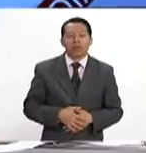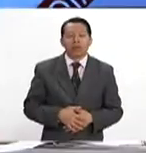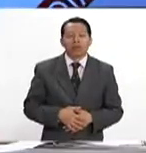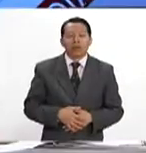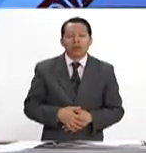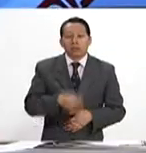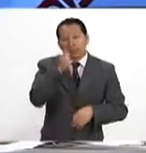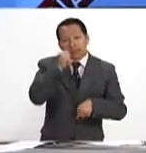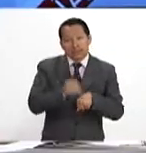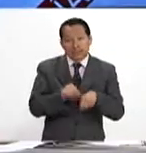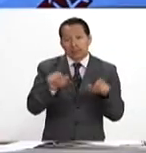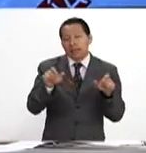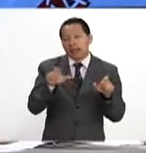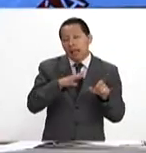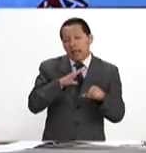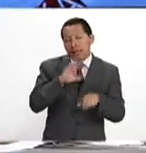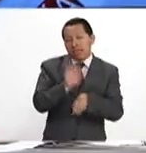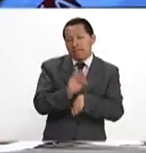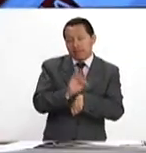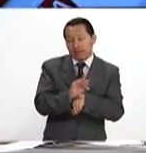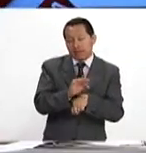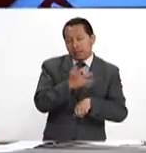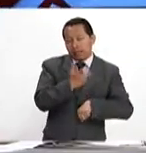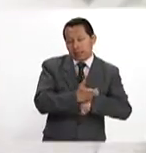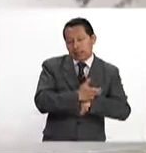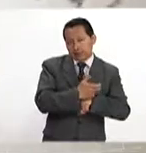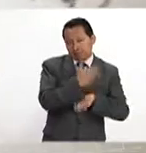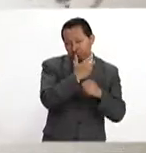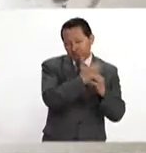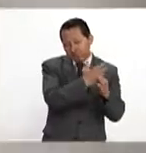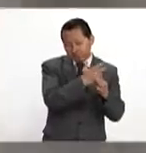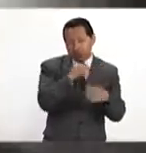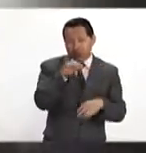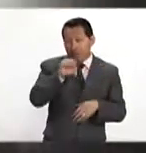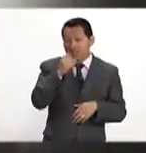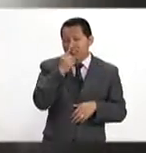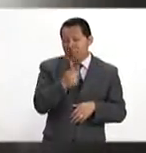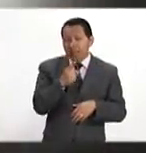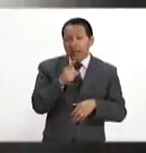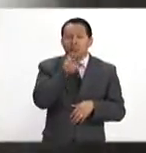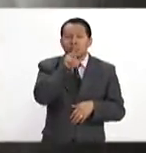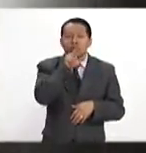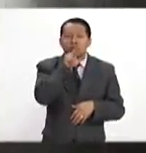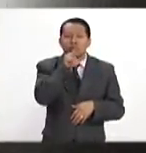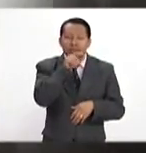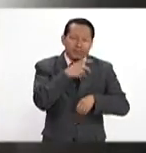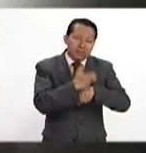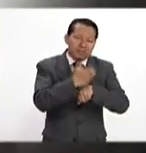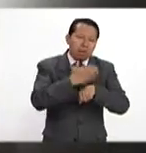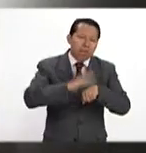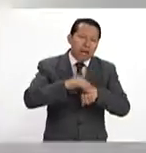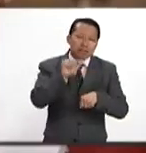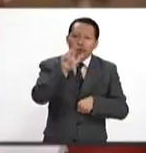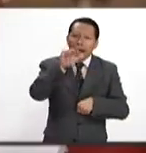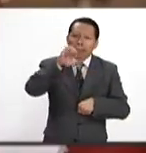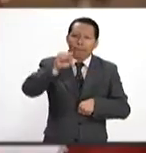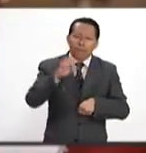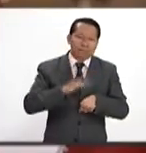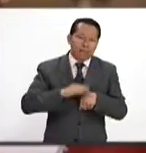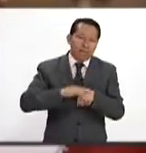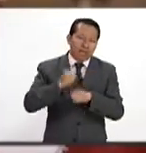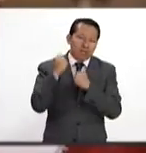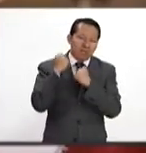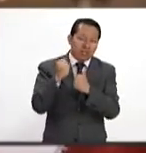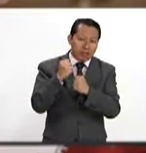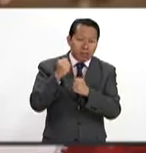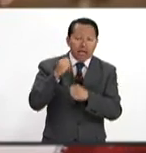El secretario de Defensa de los Estados Unidos, James Mattis, insistió en la superioridad de armamento de Estados Unidos. Mattis hizo un llamado al